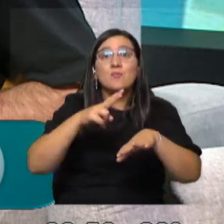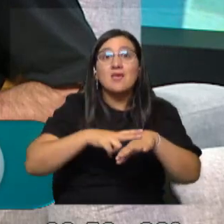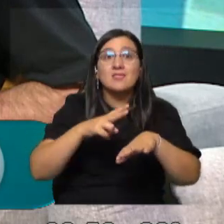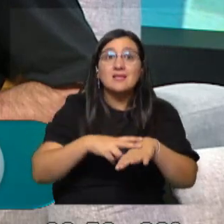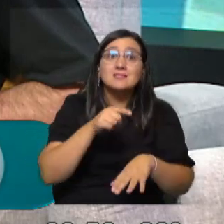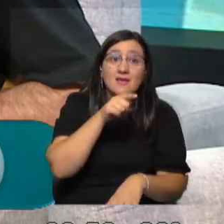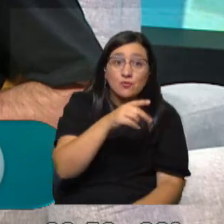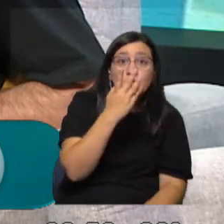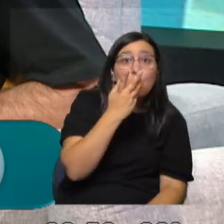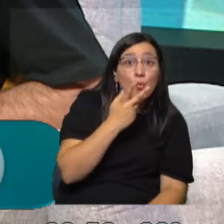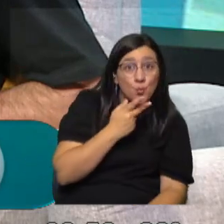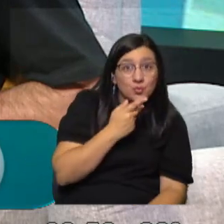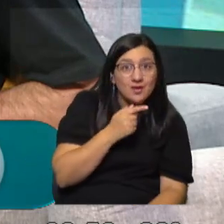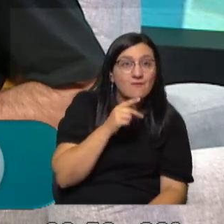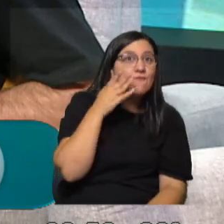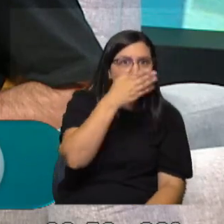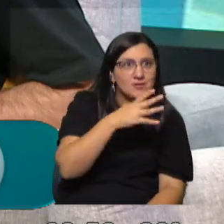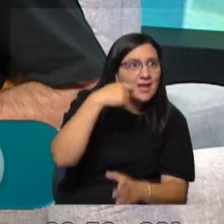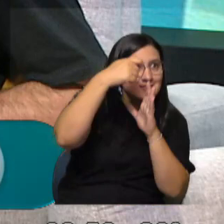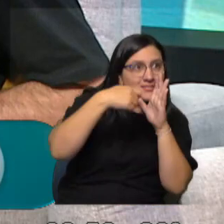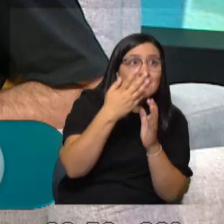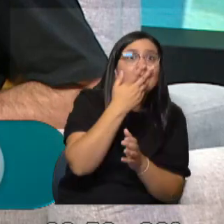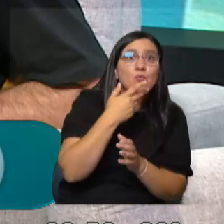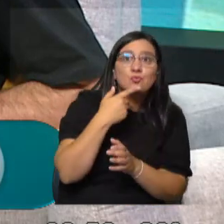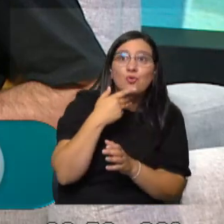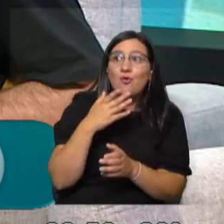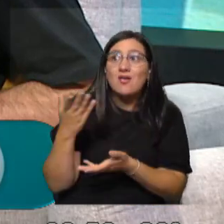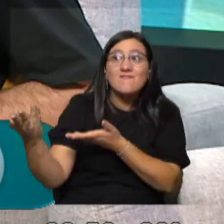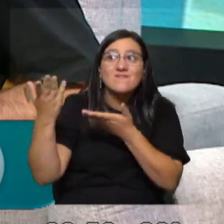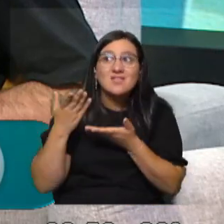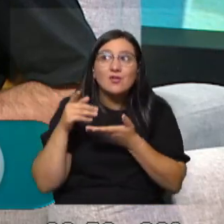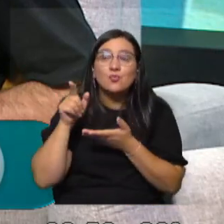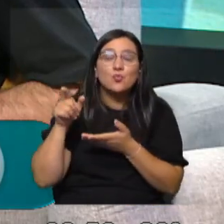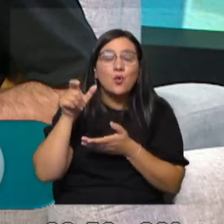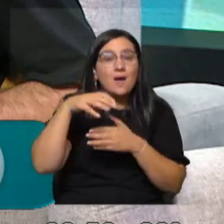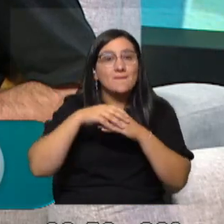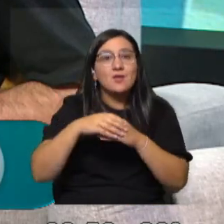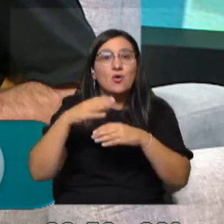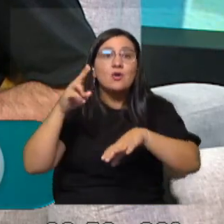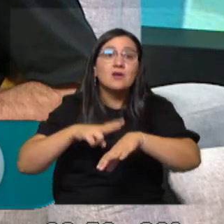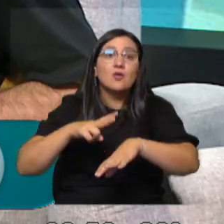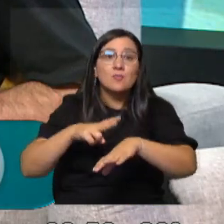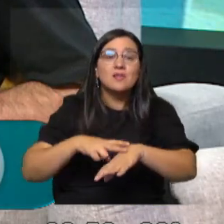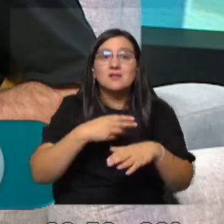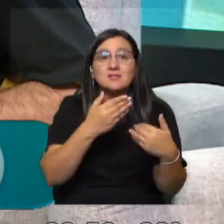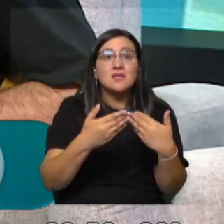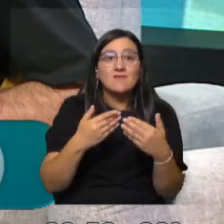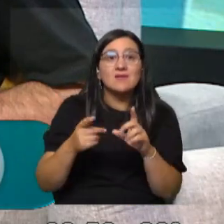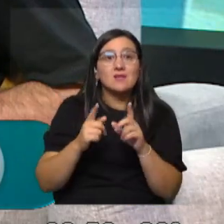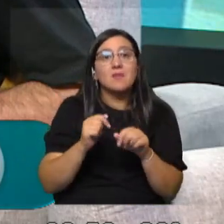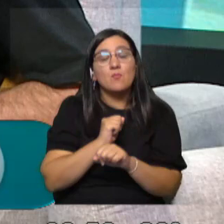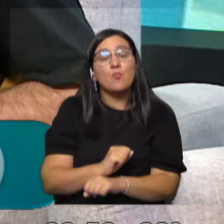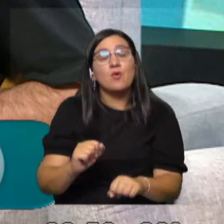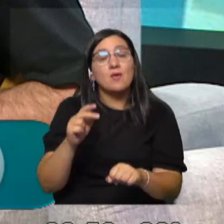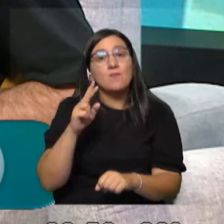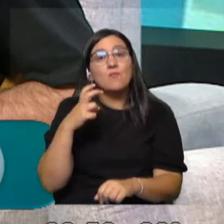te gusta, si te fuiste al cine, te gustó, lleva a un amigo para ver las reacciones, recomendala, que se hable, y también nos pueden seguir en